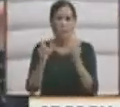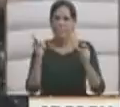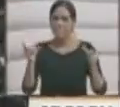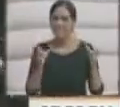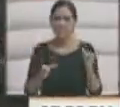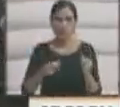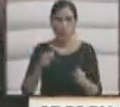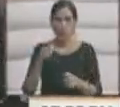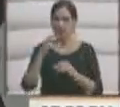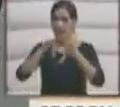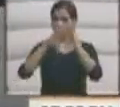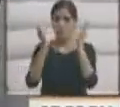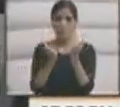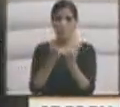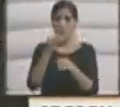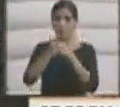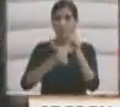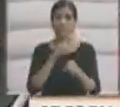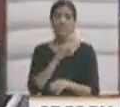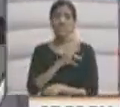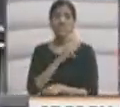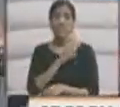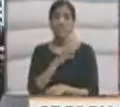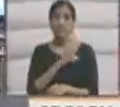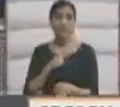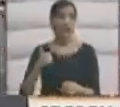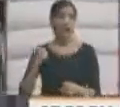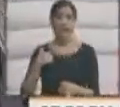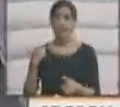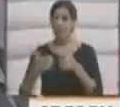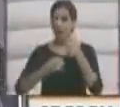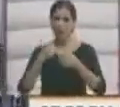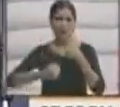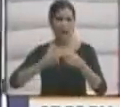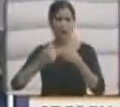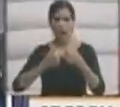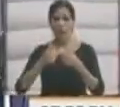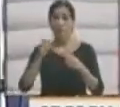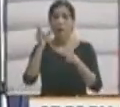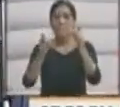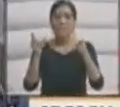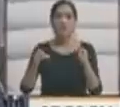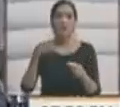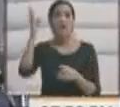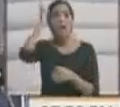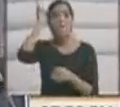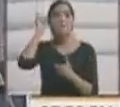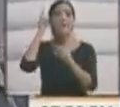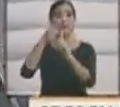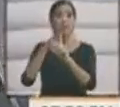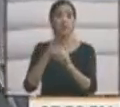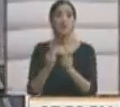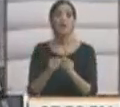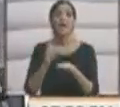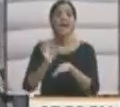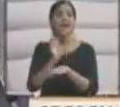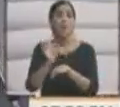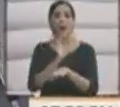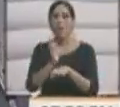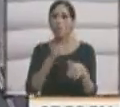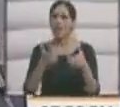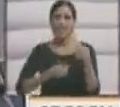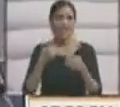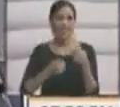mundo. Nos están escribiendo desde Chile, hemos leído mensajes de Argentina, muchísimas personas desde Perú, nos están escribiendo desde Ecuador, nos están escribiendo